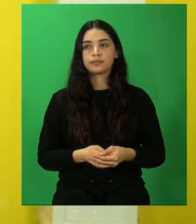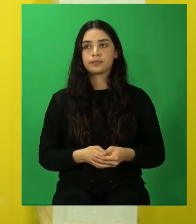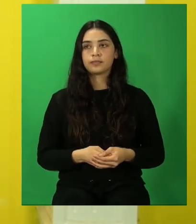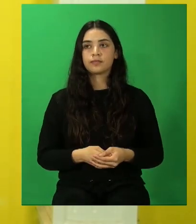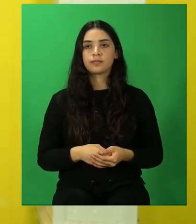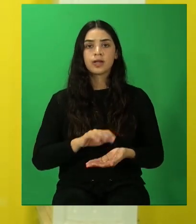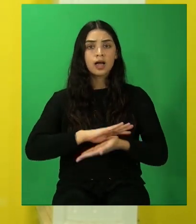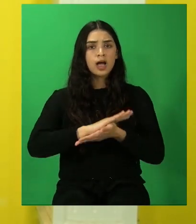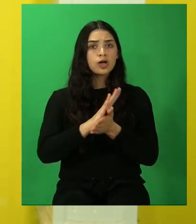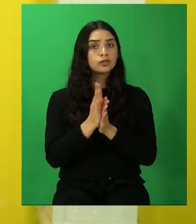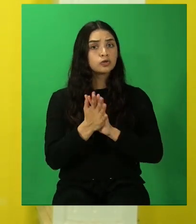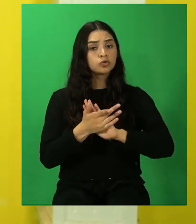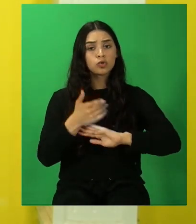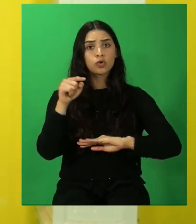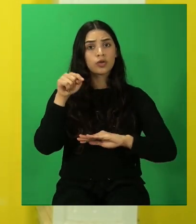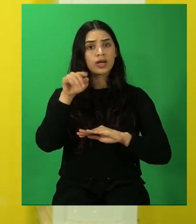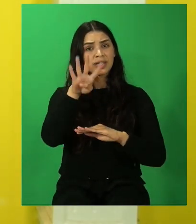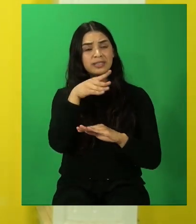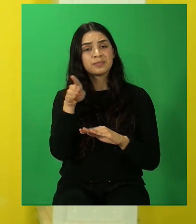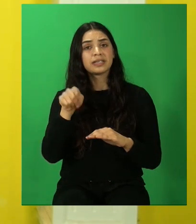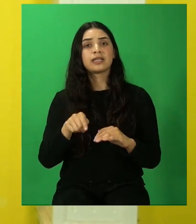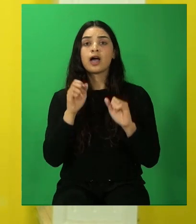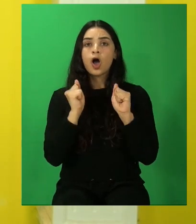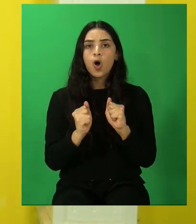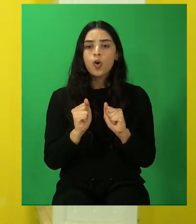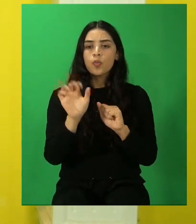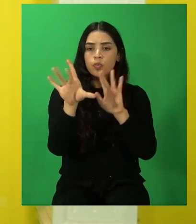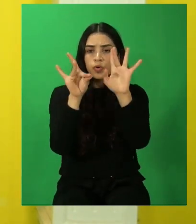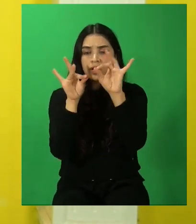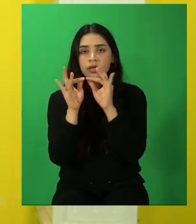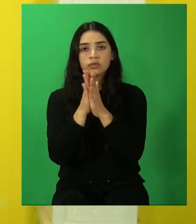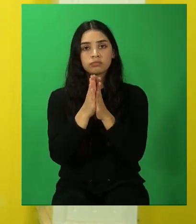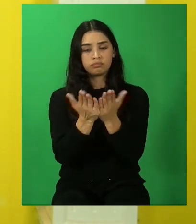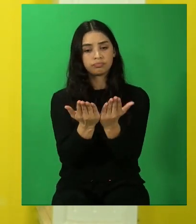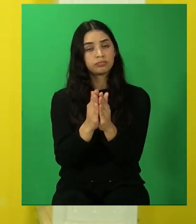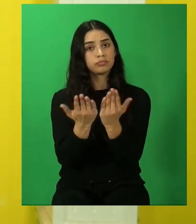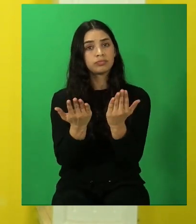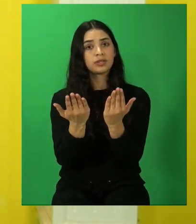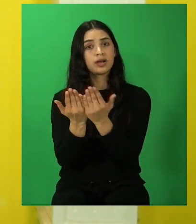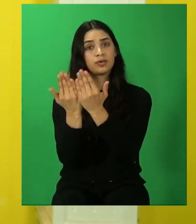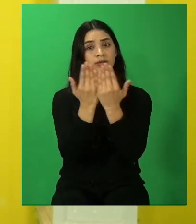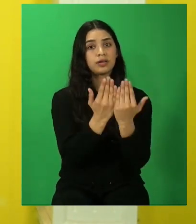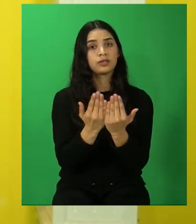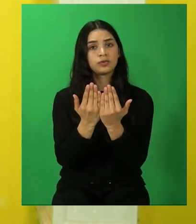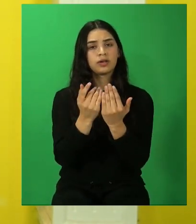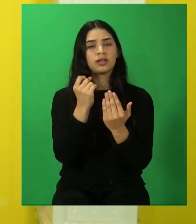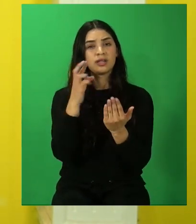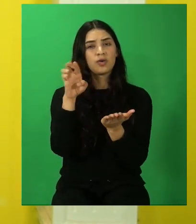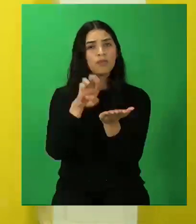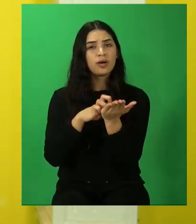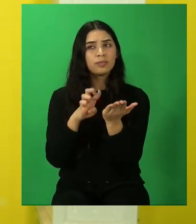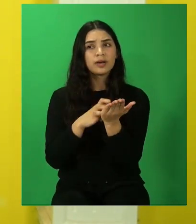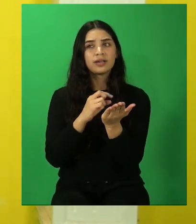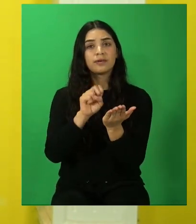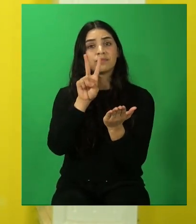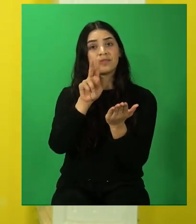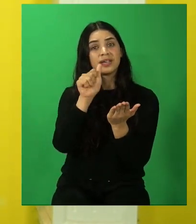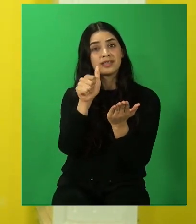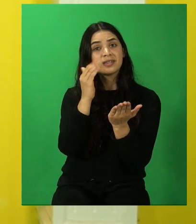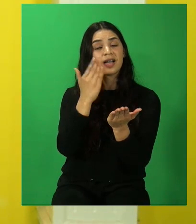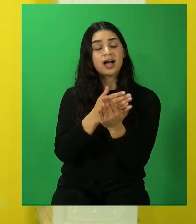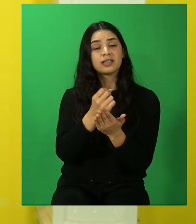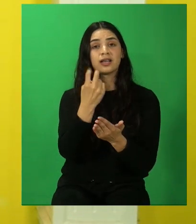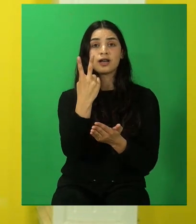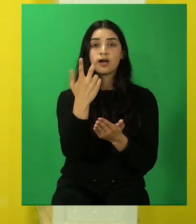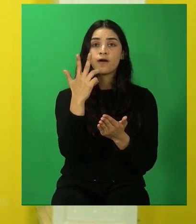Todo esto lo puedes encontrar en tu texto del estudiante o texto de estudio en la página de la 26 a la 29. Puedes